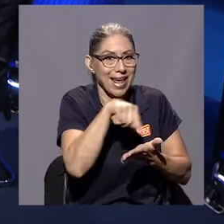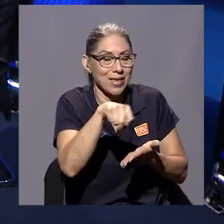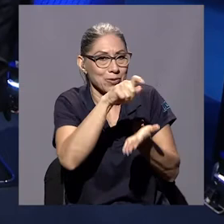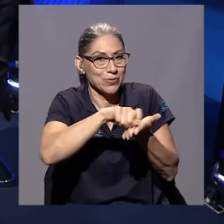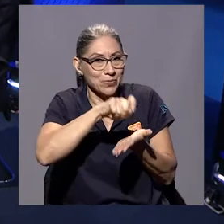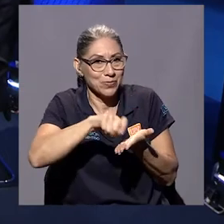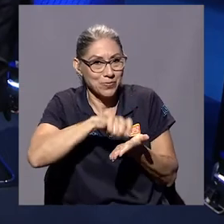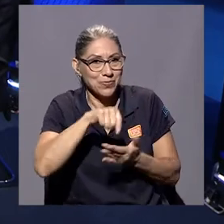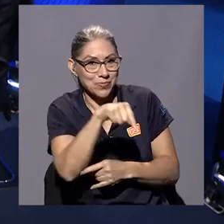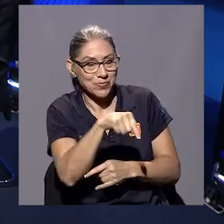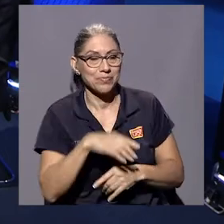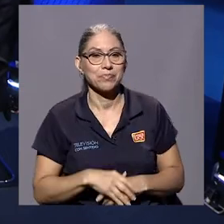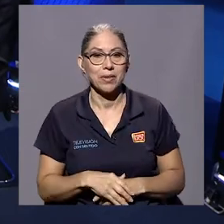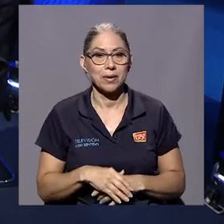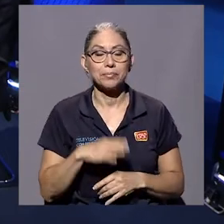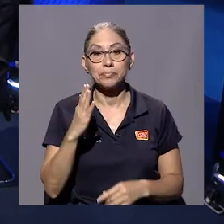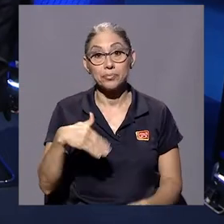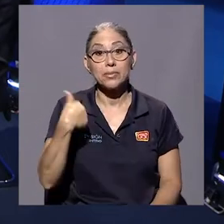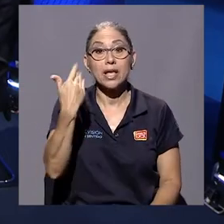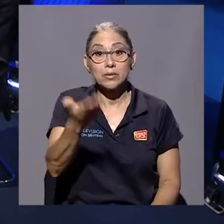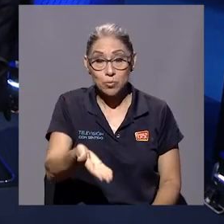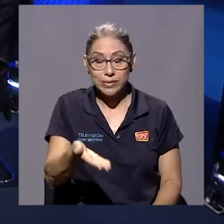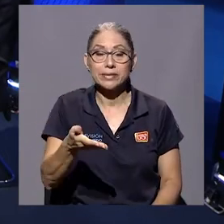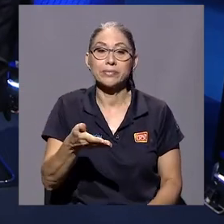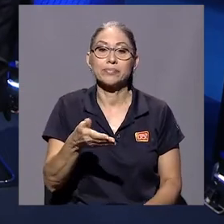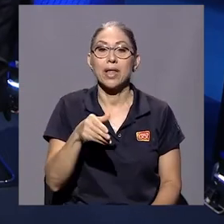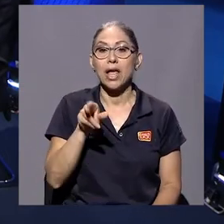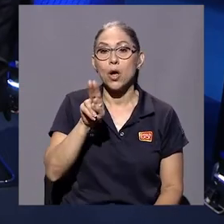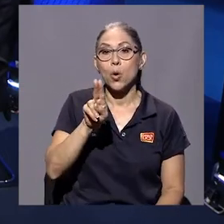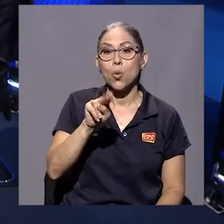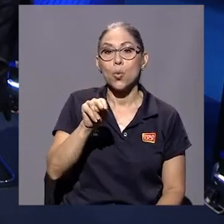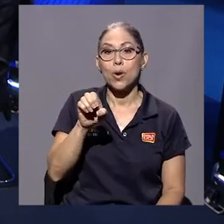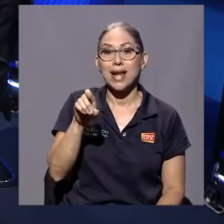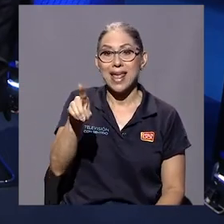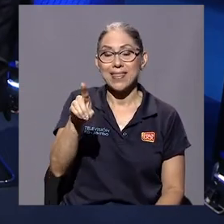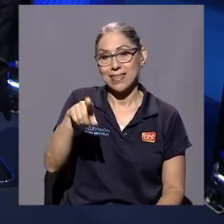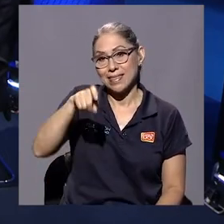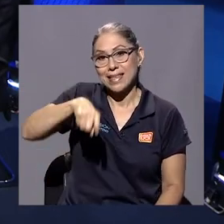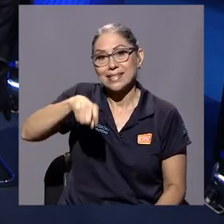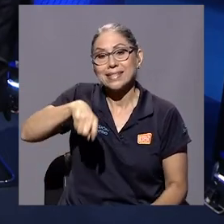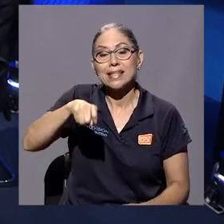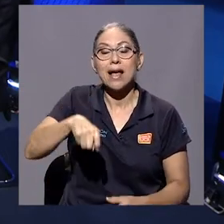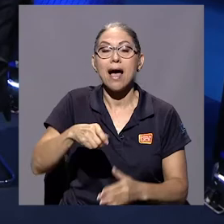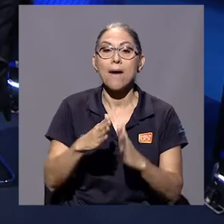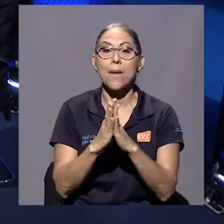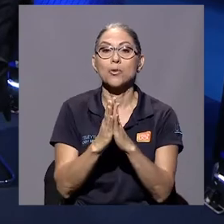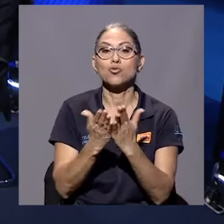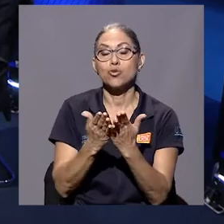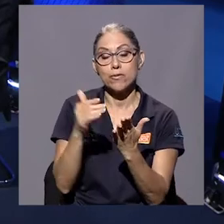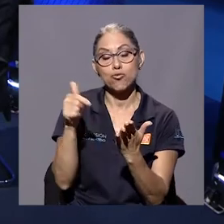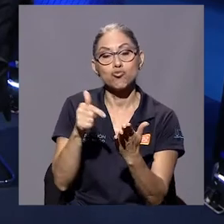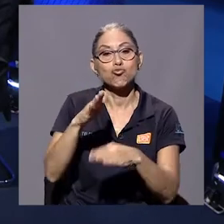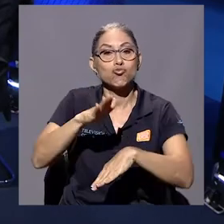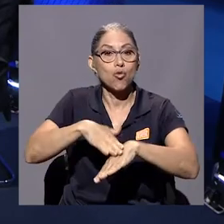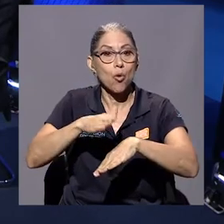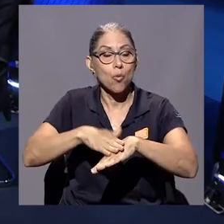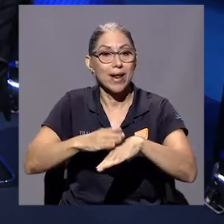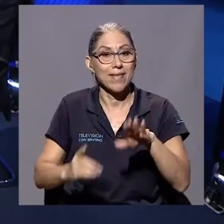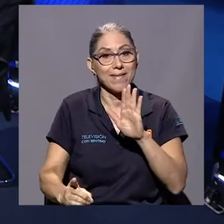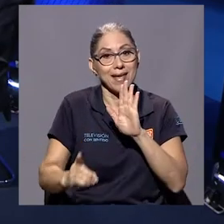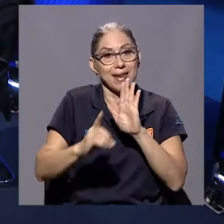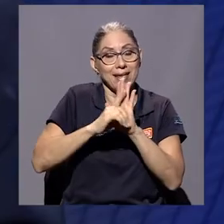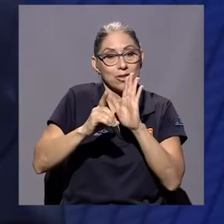en la universidad, en la UNED necesitábamos un texto de derecho